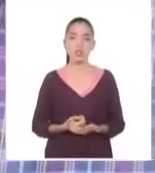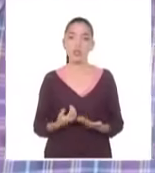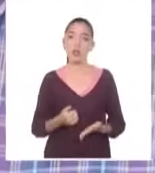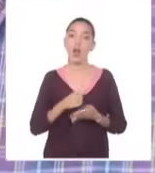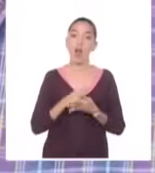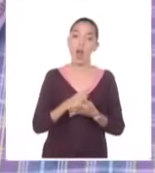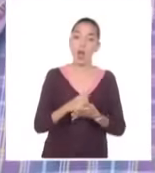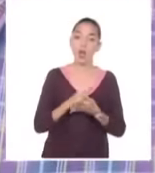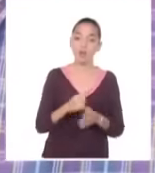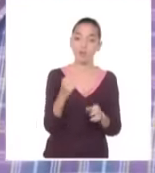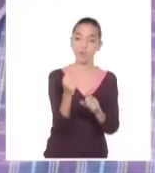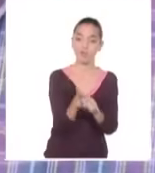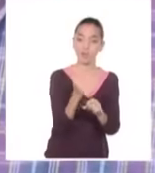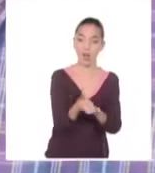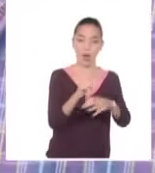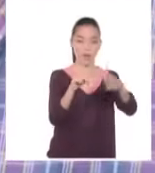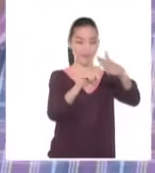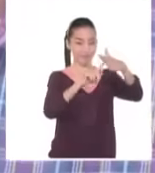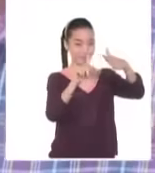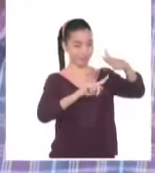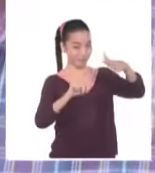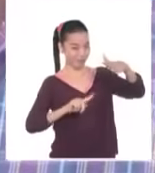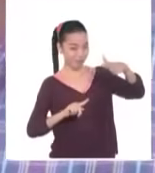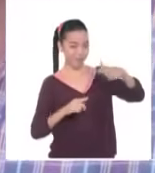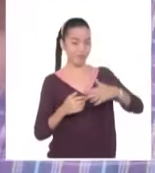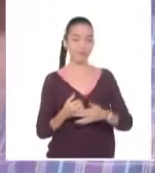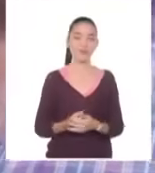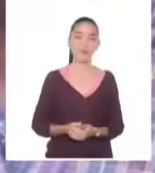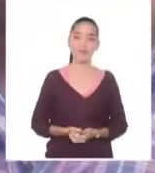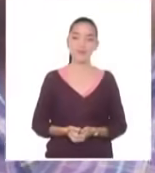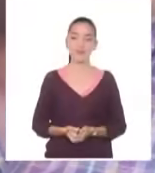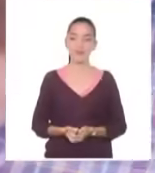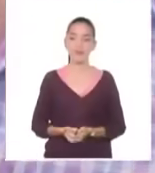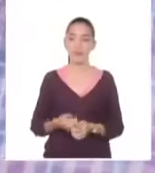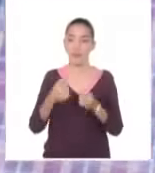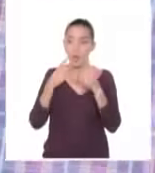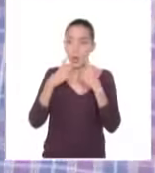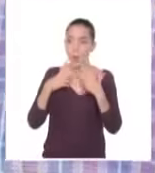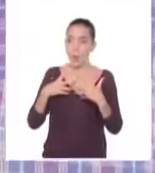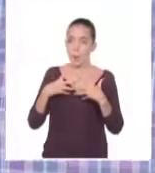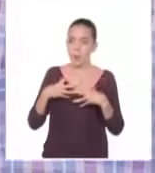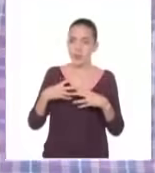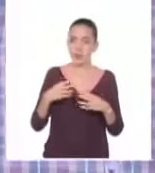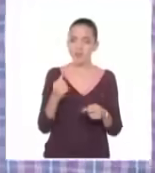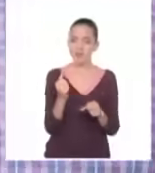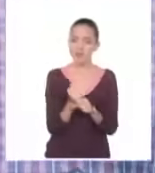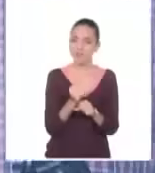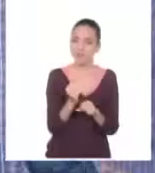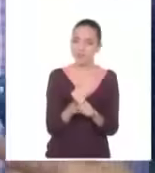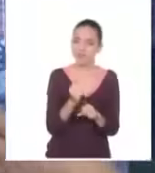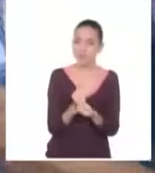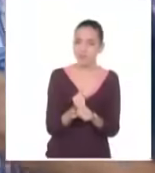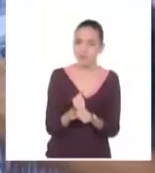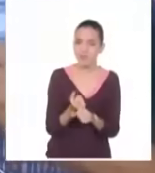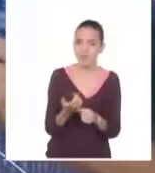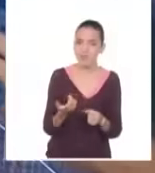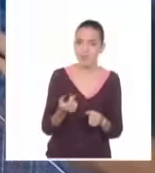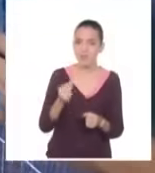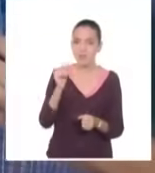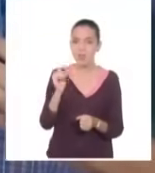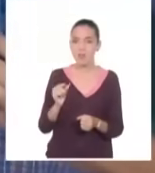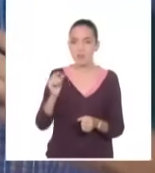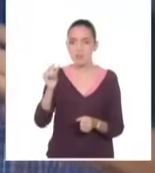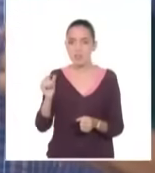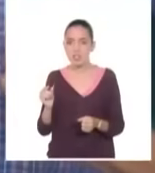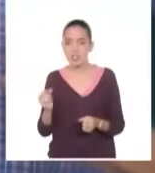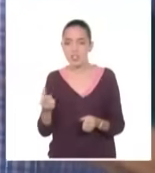eléctricos. No descansa. Lo más importante es que se está trabajando. Cuando saluden redes, personas dicen, en Cuba habrá un apagón total,